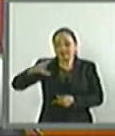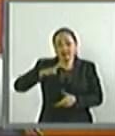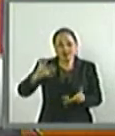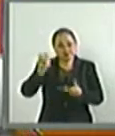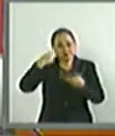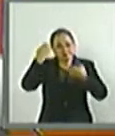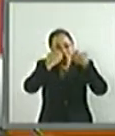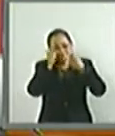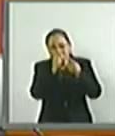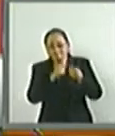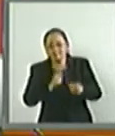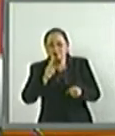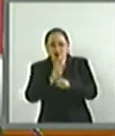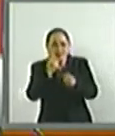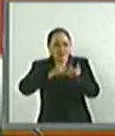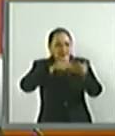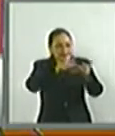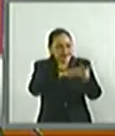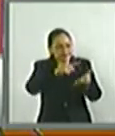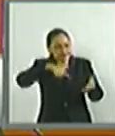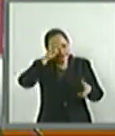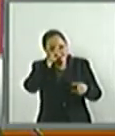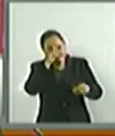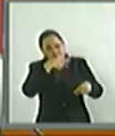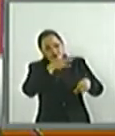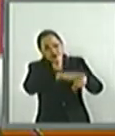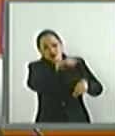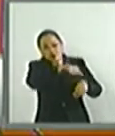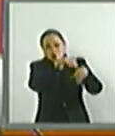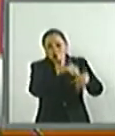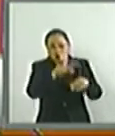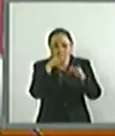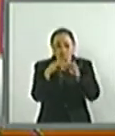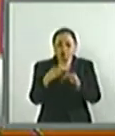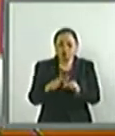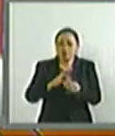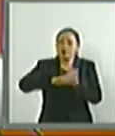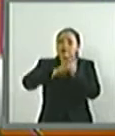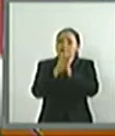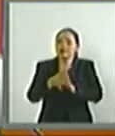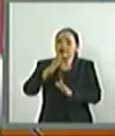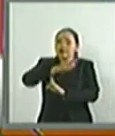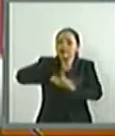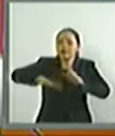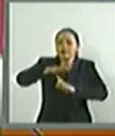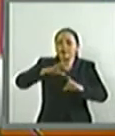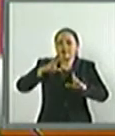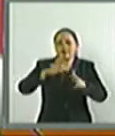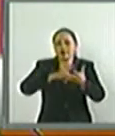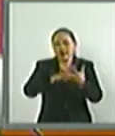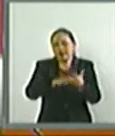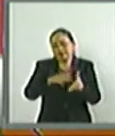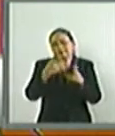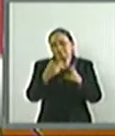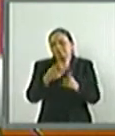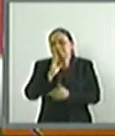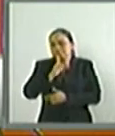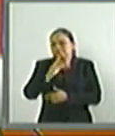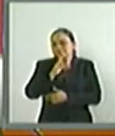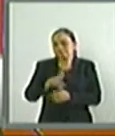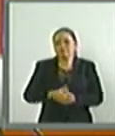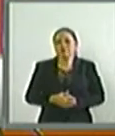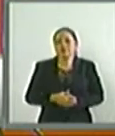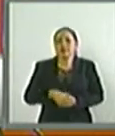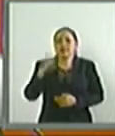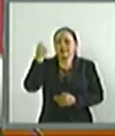el diagnóstico de supervisión penitenciaria, dicha situación se reflejará en una mejora sustancial del sistema penitenciario, así